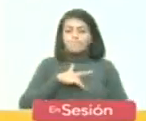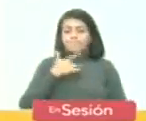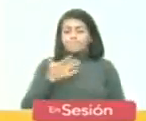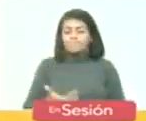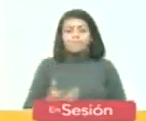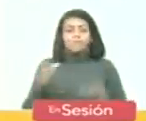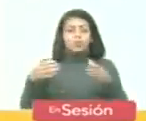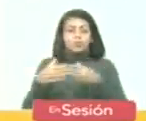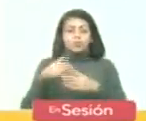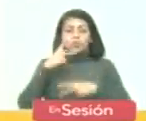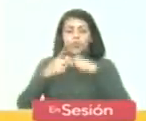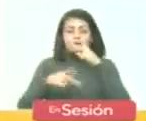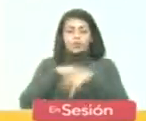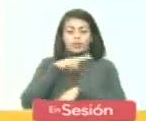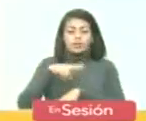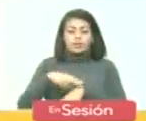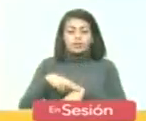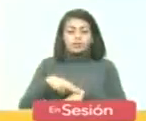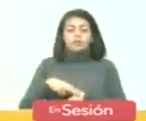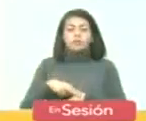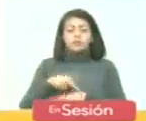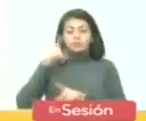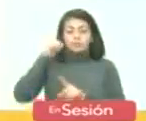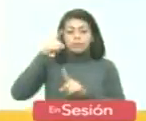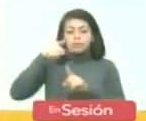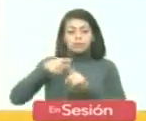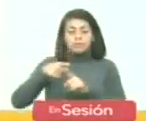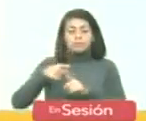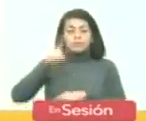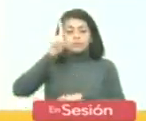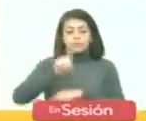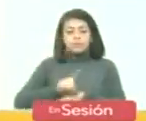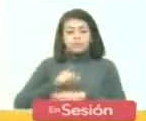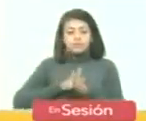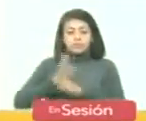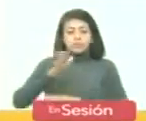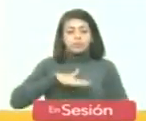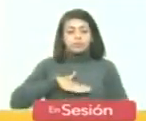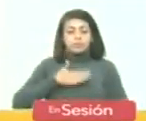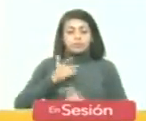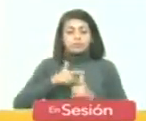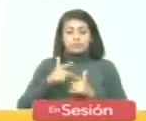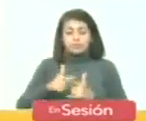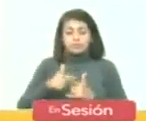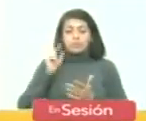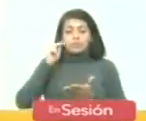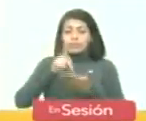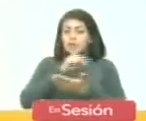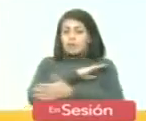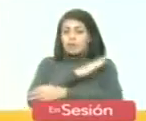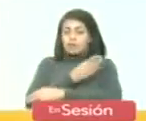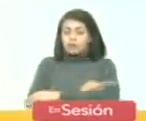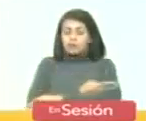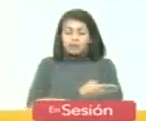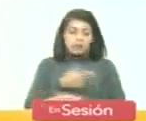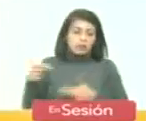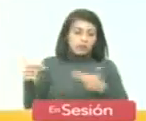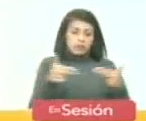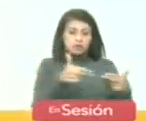sector de la política nacional destinó como única ruta posible para la llegada al poder, la